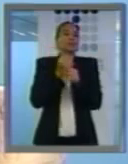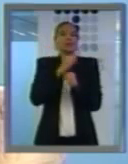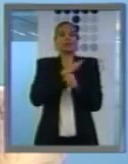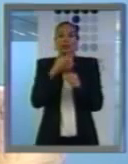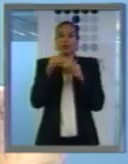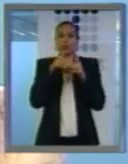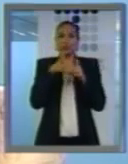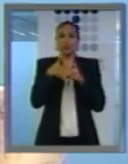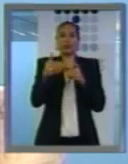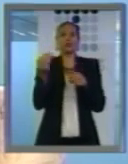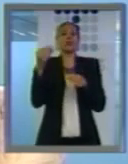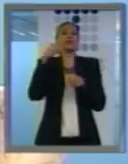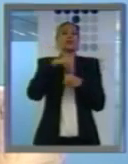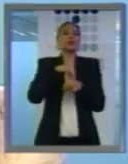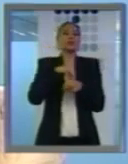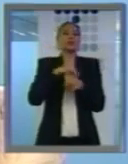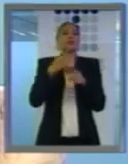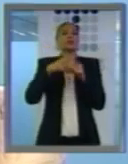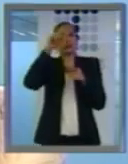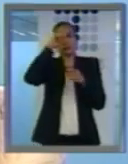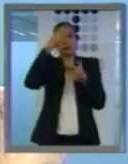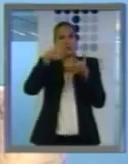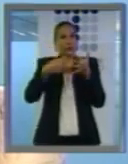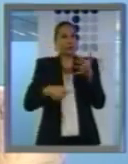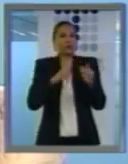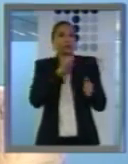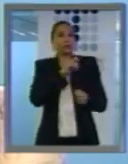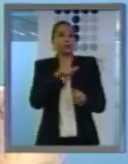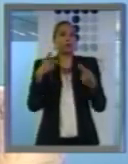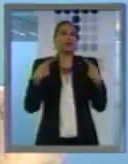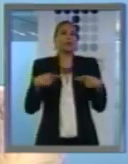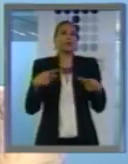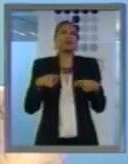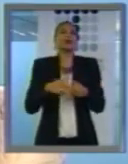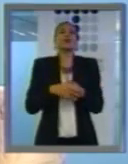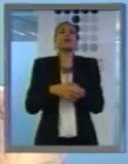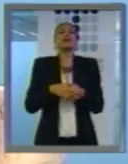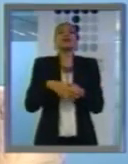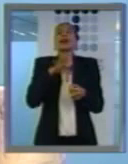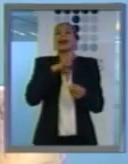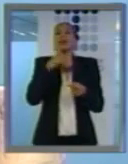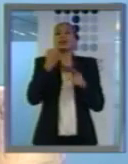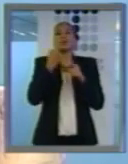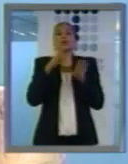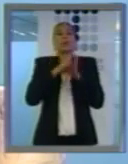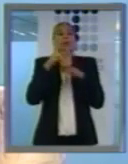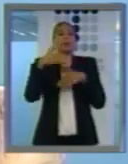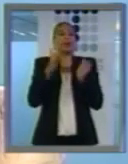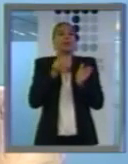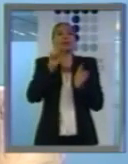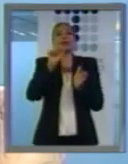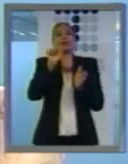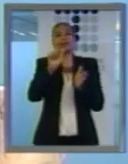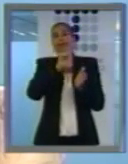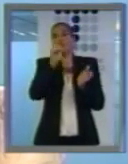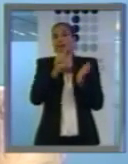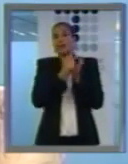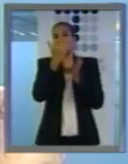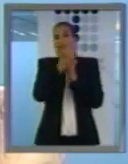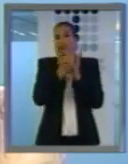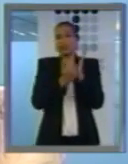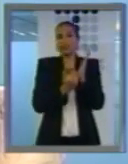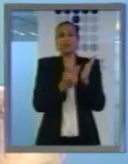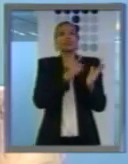poder introducir las recomendaciones de los especialistas. Y bueno, hay un paquete de al menos 26 leyes